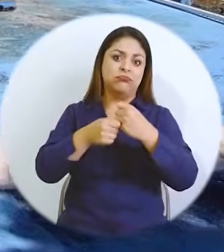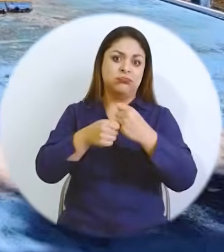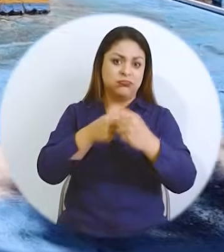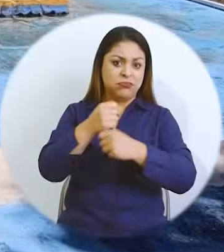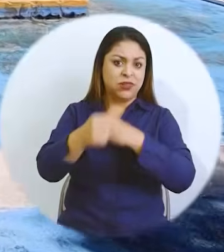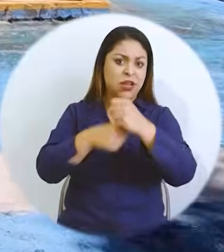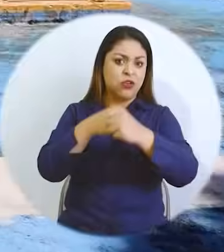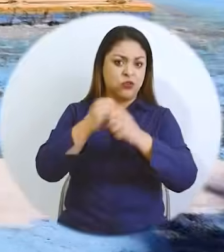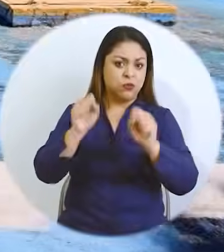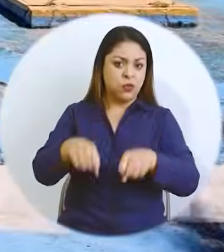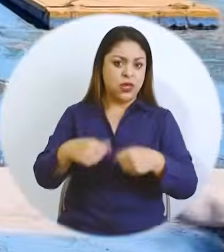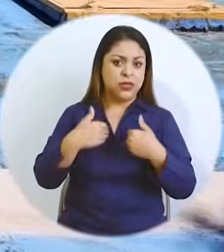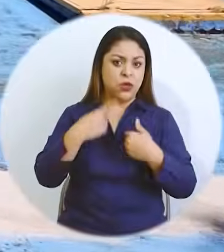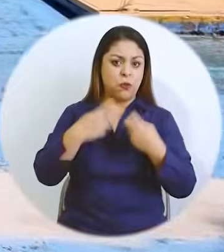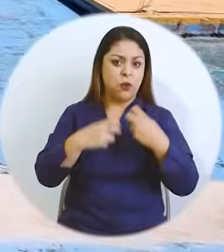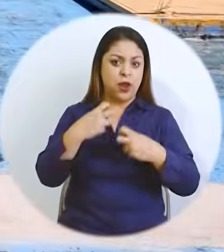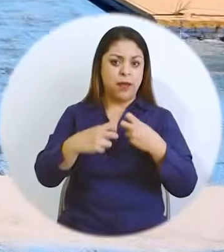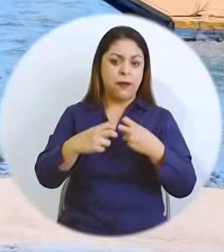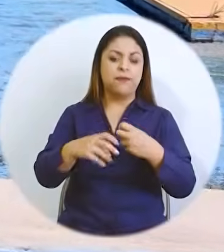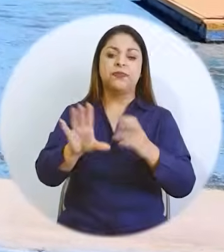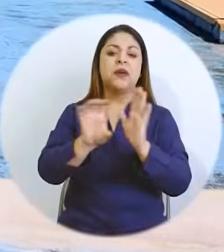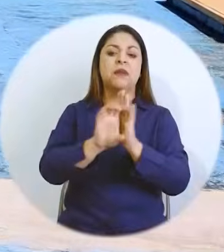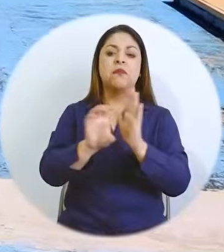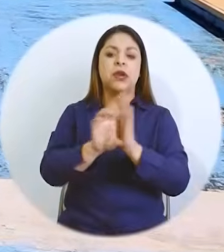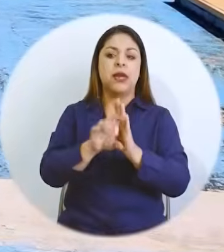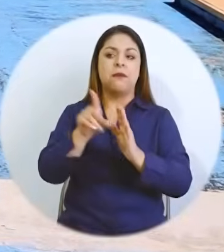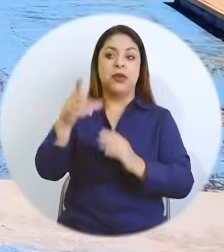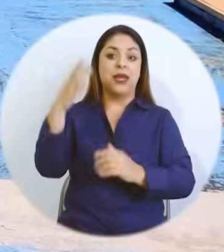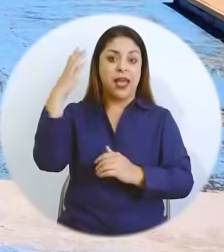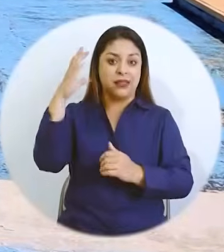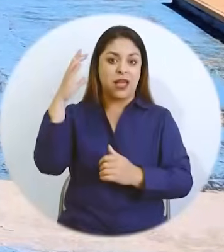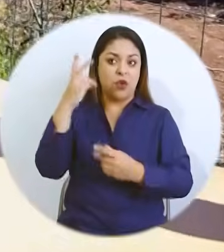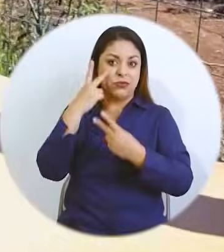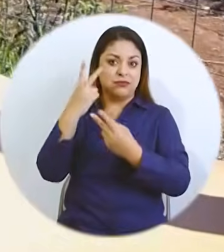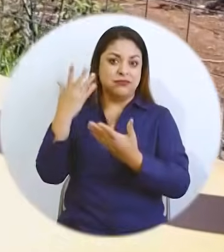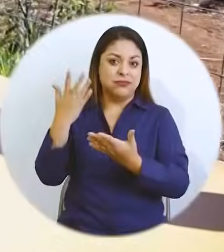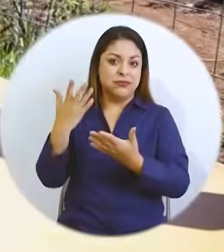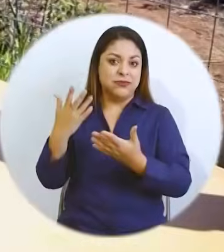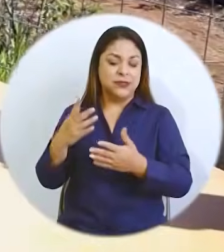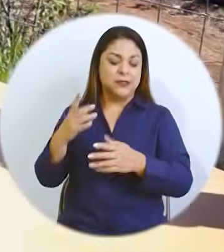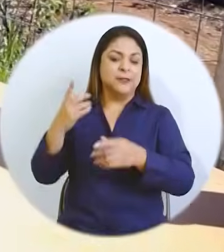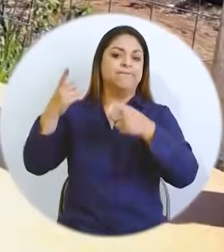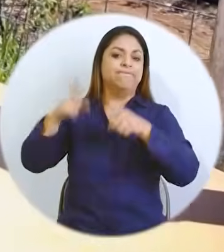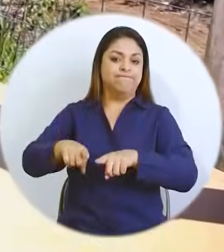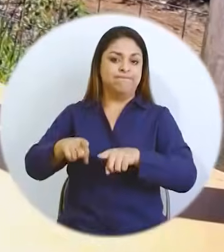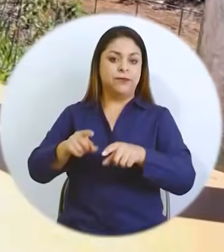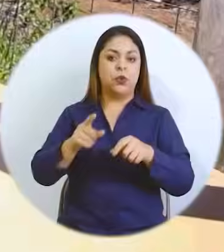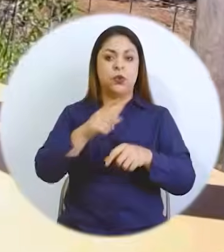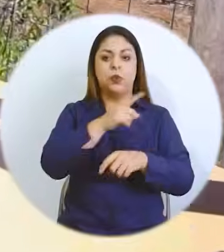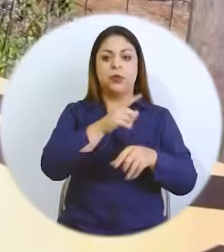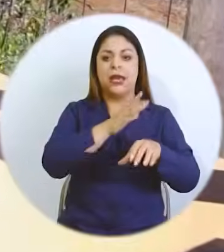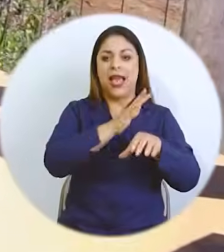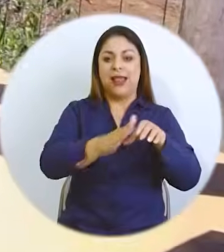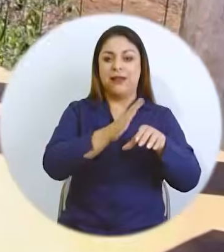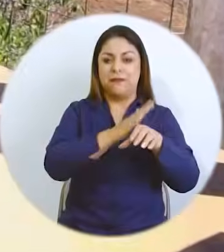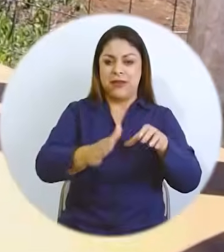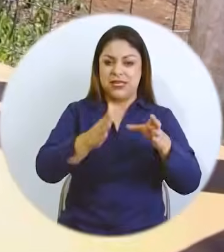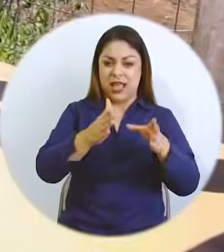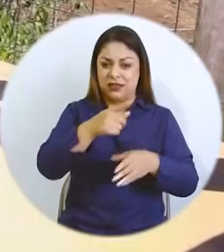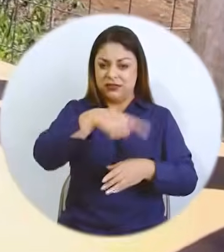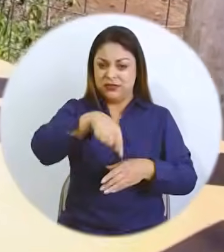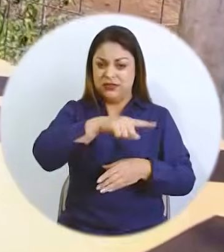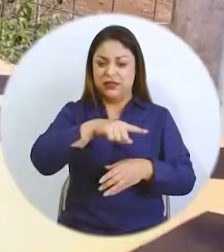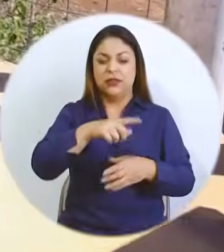podríamos ya tener un problema que le está sucediendo. O sea, podemos hablar, digamos, del área de Cartago, del área de San Carlos, con las